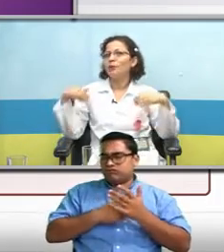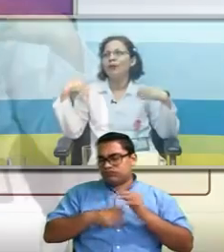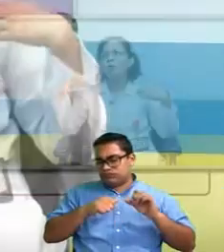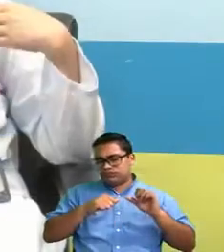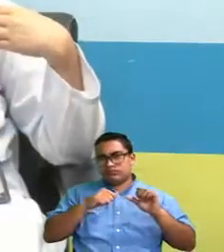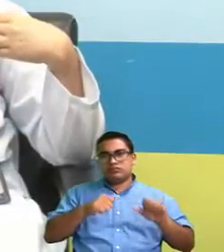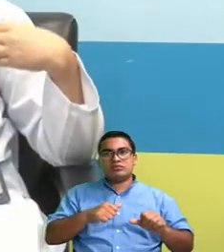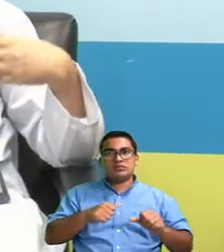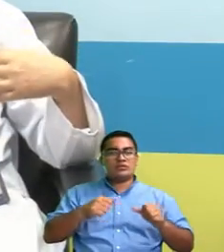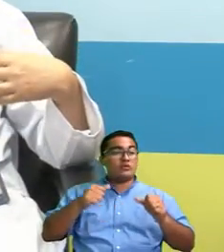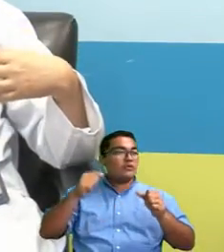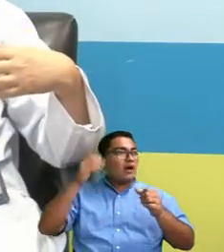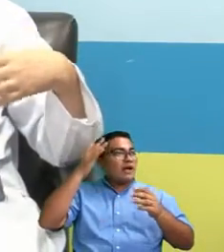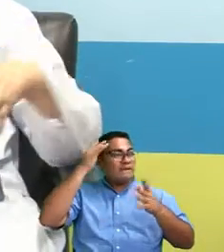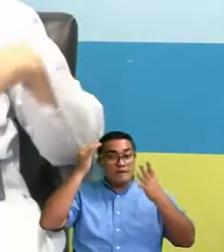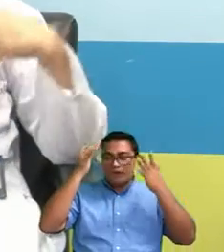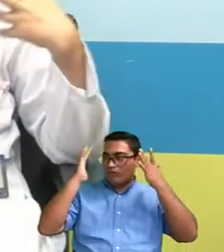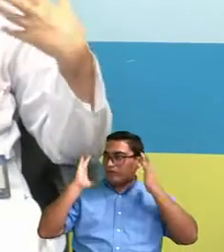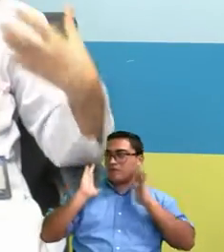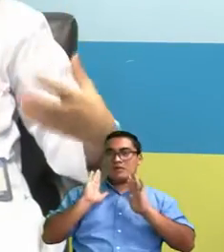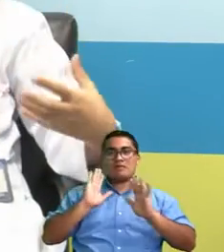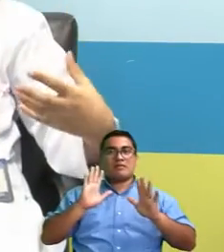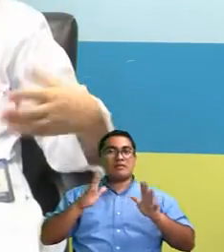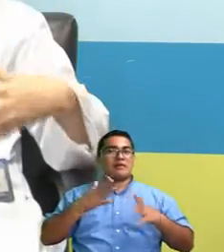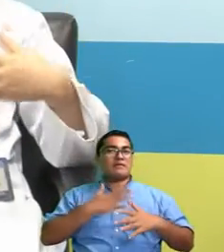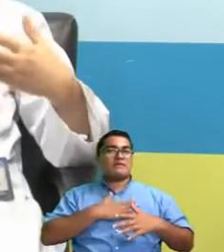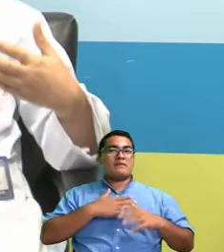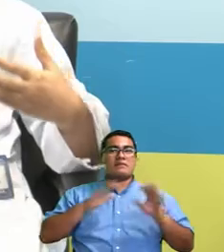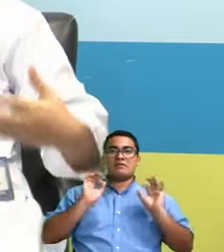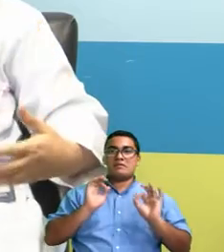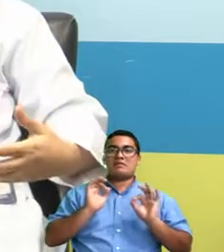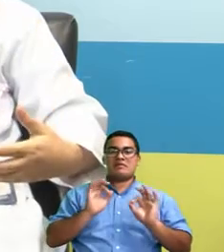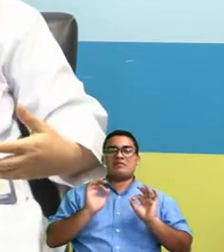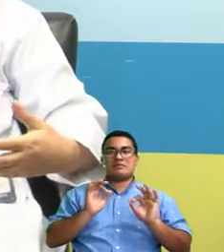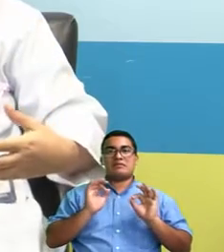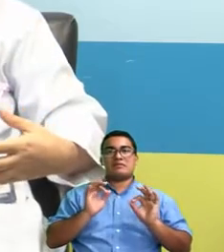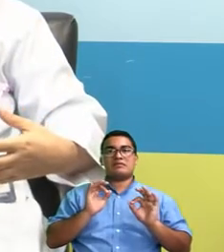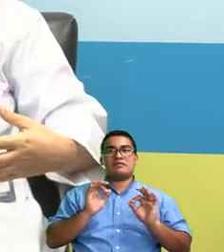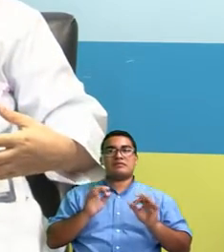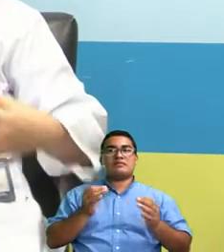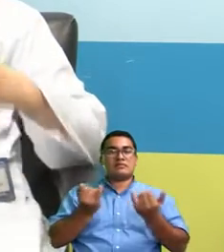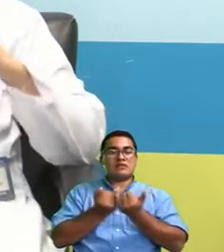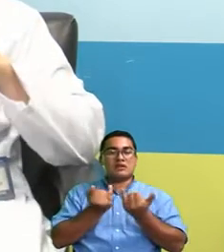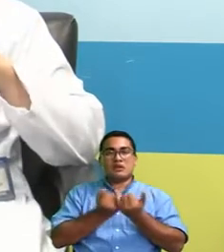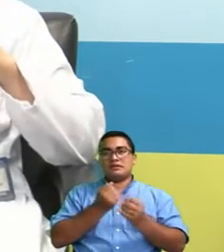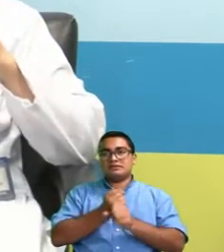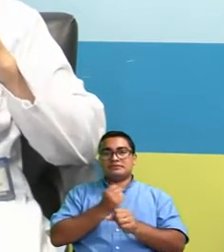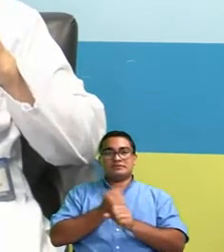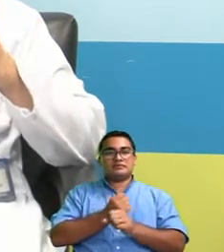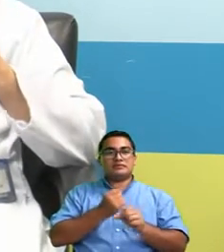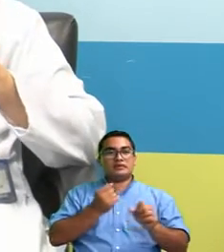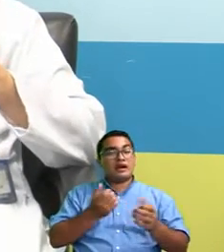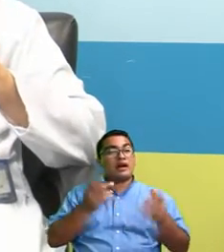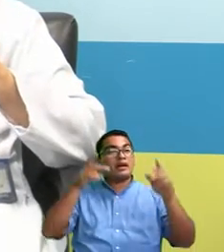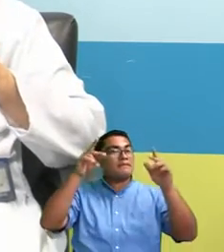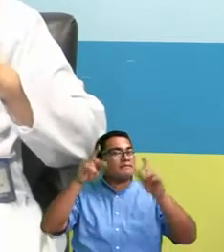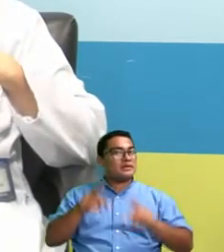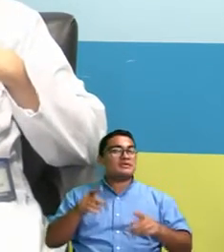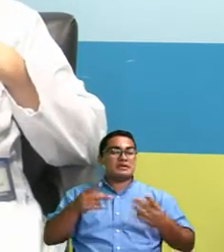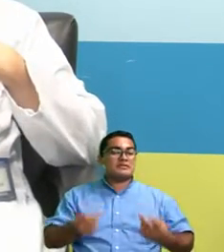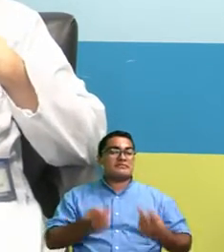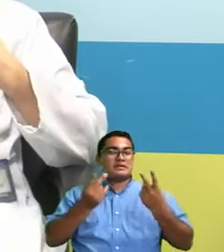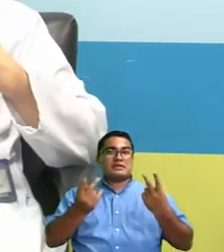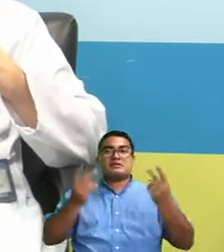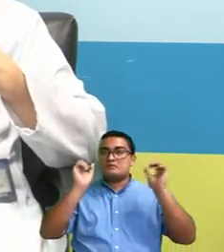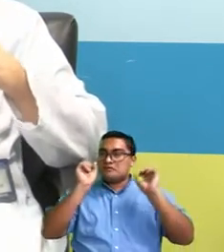tratamiento, el pelo me volvió a crecer, recuperé mi peso, y que empecé a trabajar, y entonces ver el testimonio vivo de lo